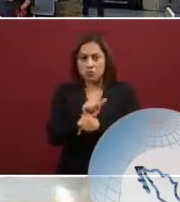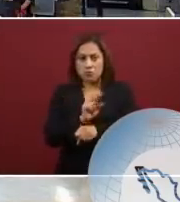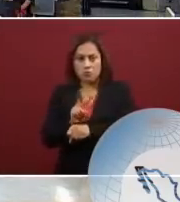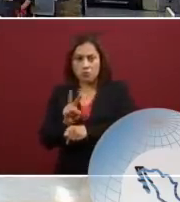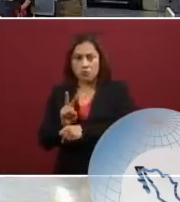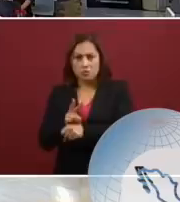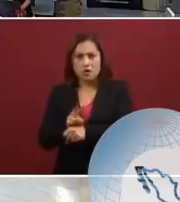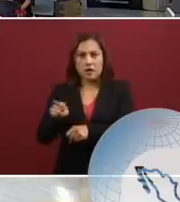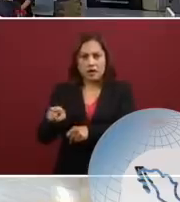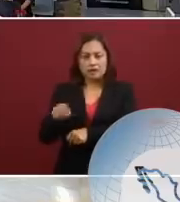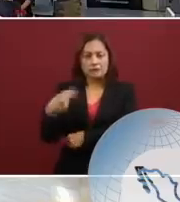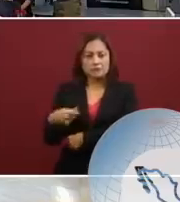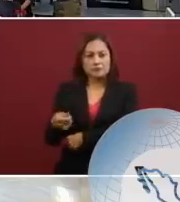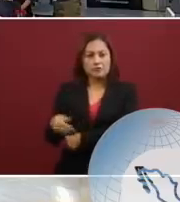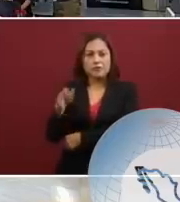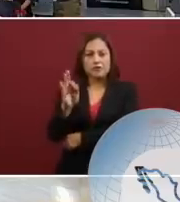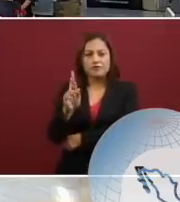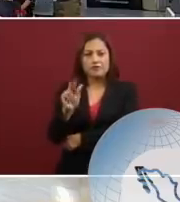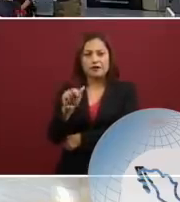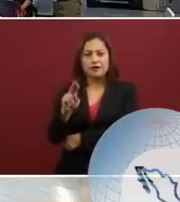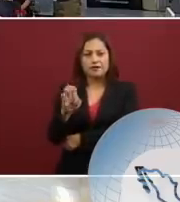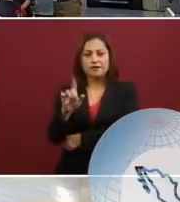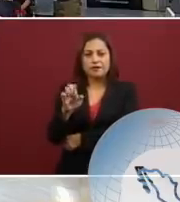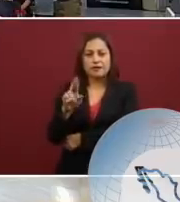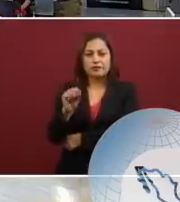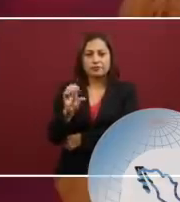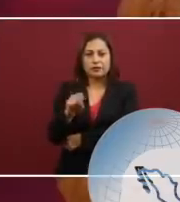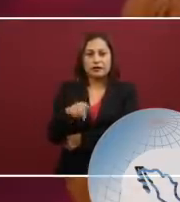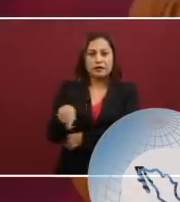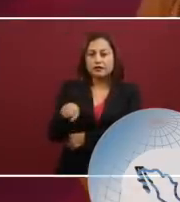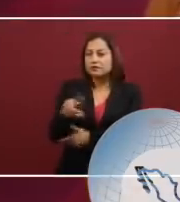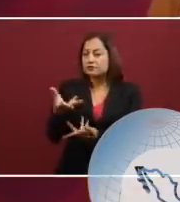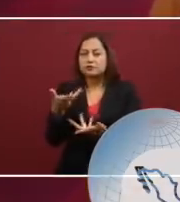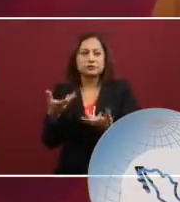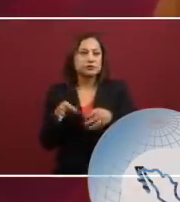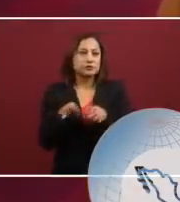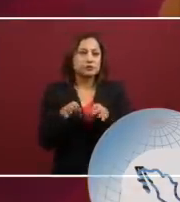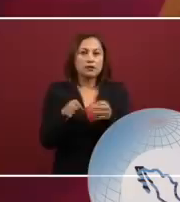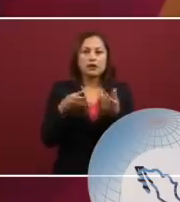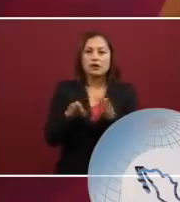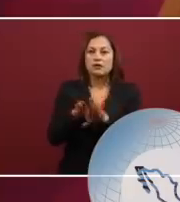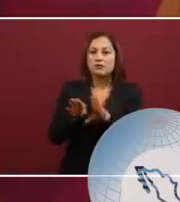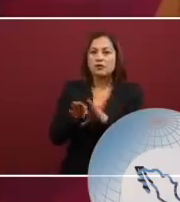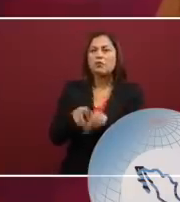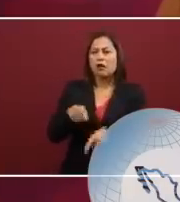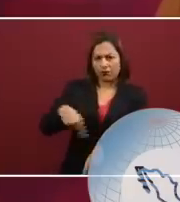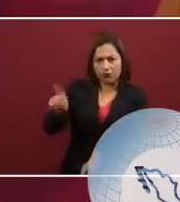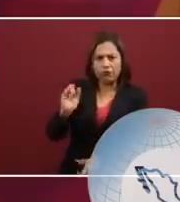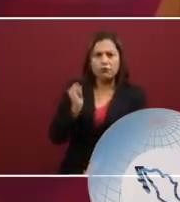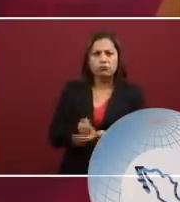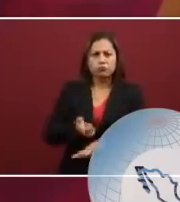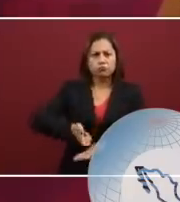los que se buscan la vida como pueden, porque se les cerraron